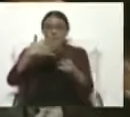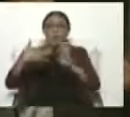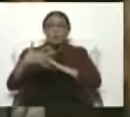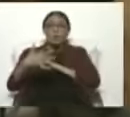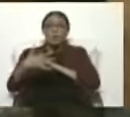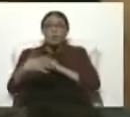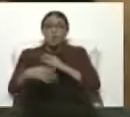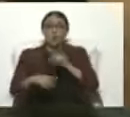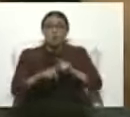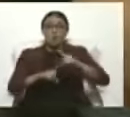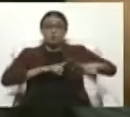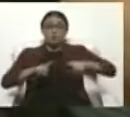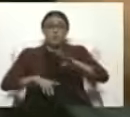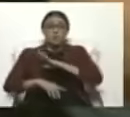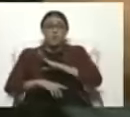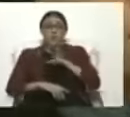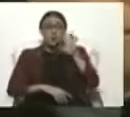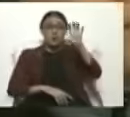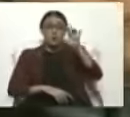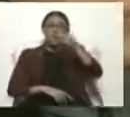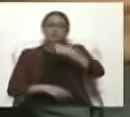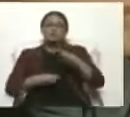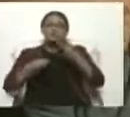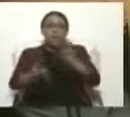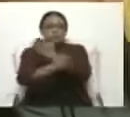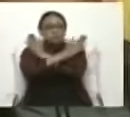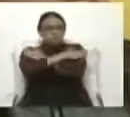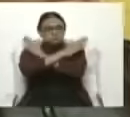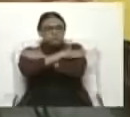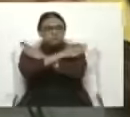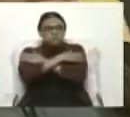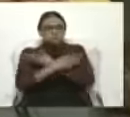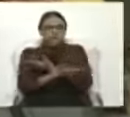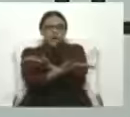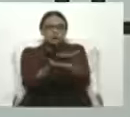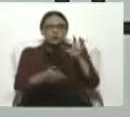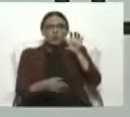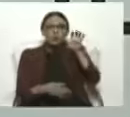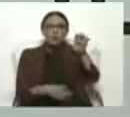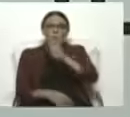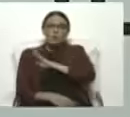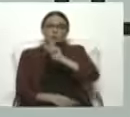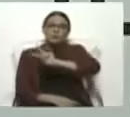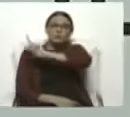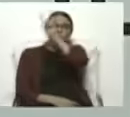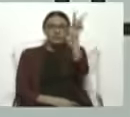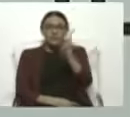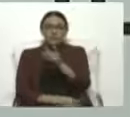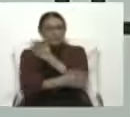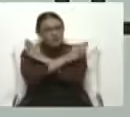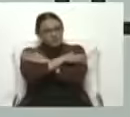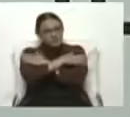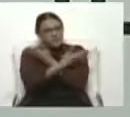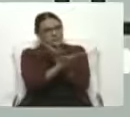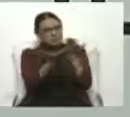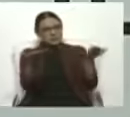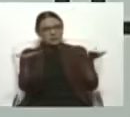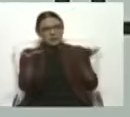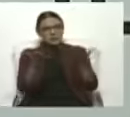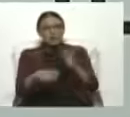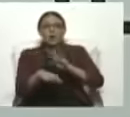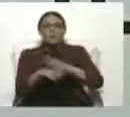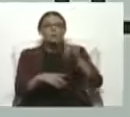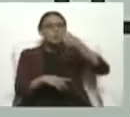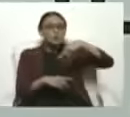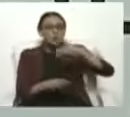venezolano, felicita al heroico y valiente pueblo de Venezuela por el